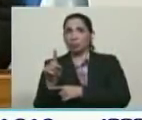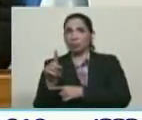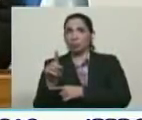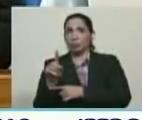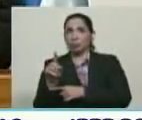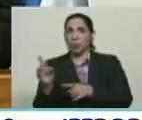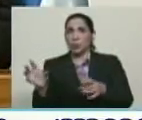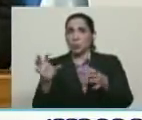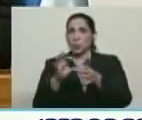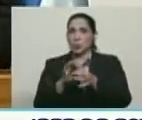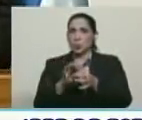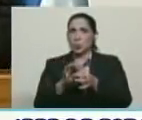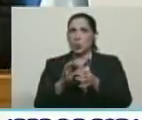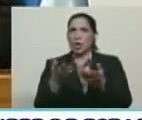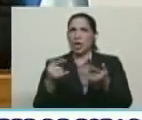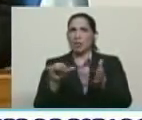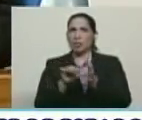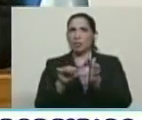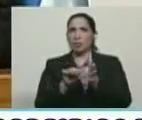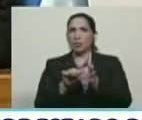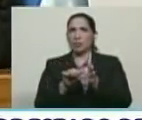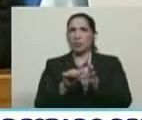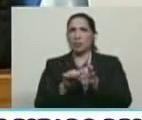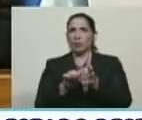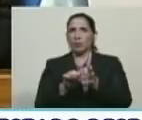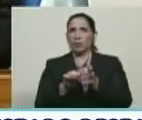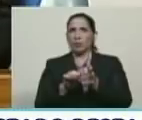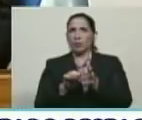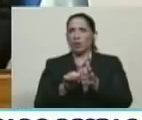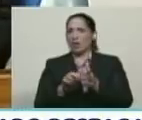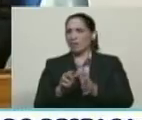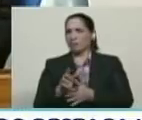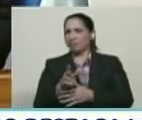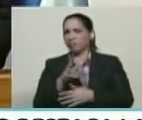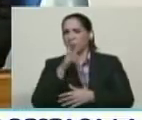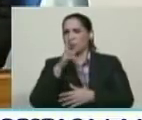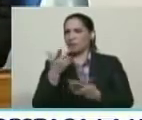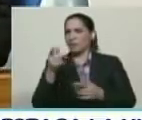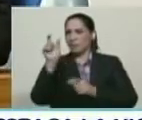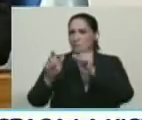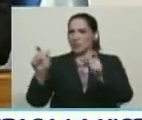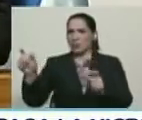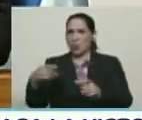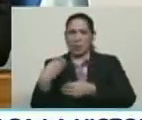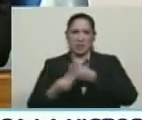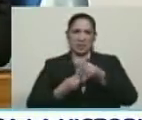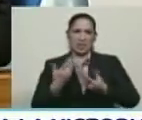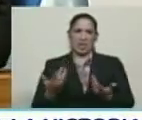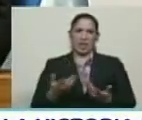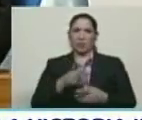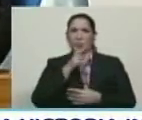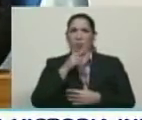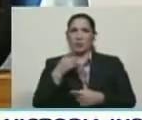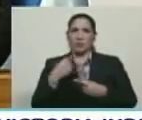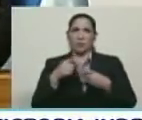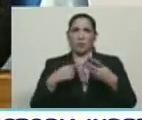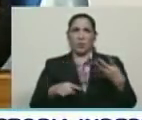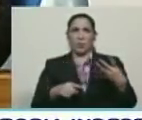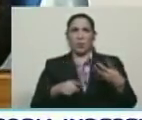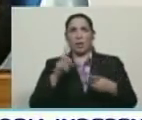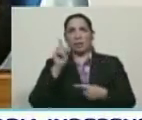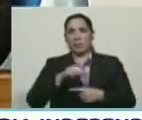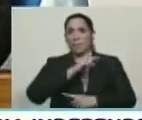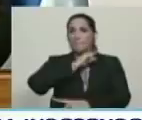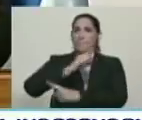estos dos flagelos tan, yo diría, miserables como es el de la extorsión y el secuestro. De esto se han